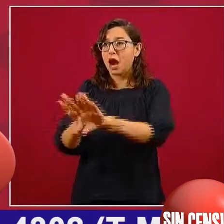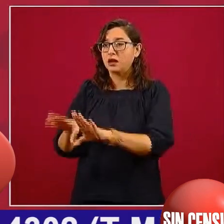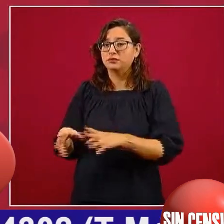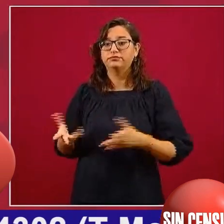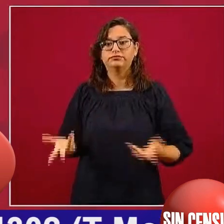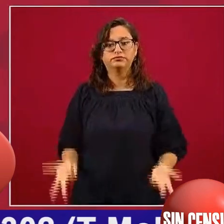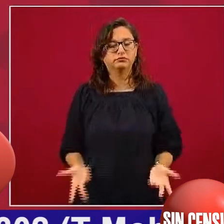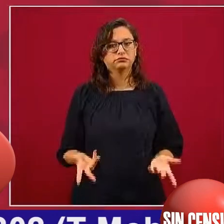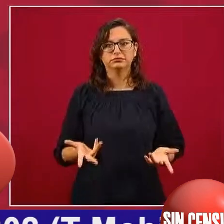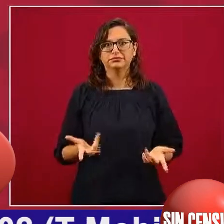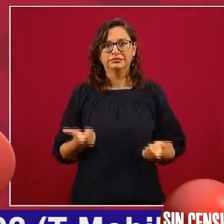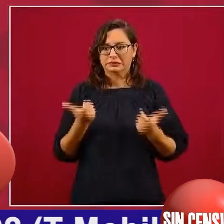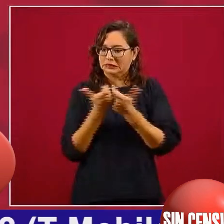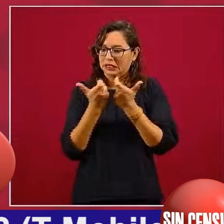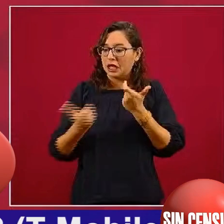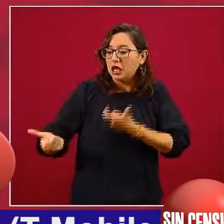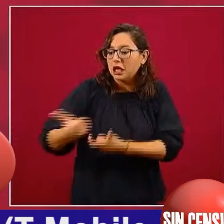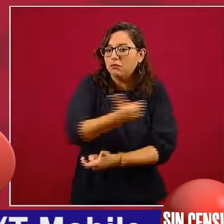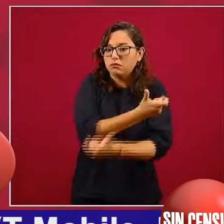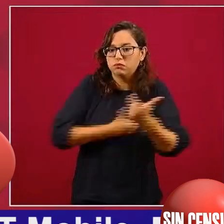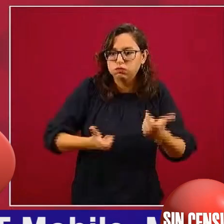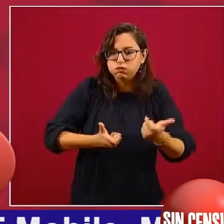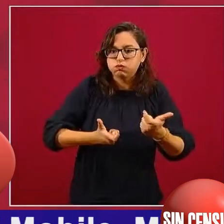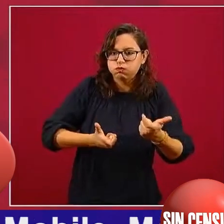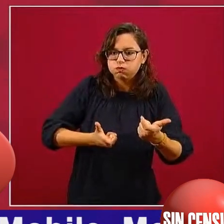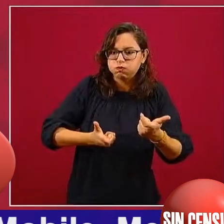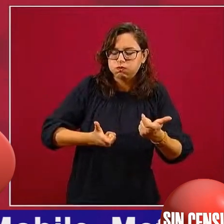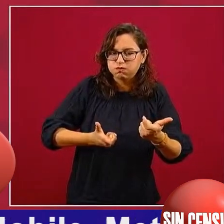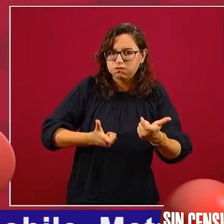se paró la economía.